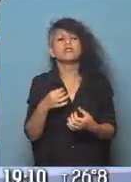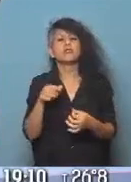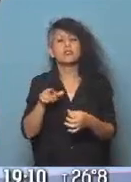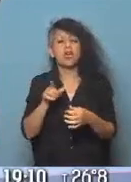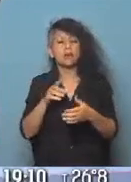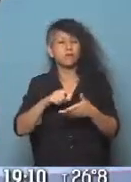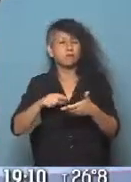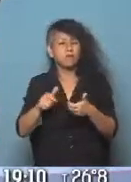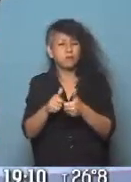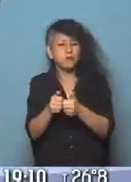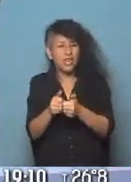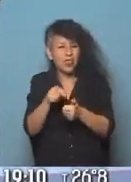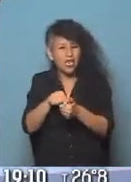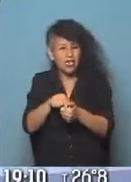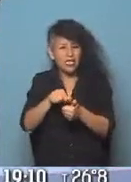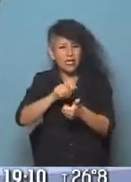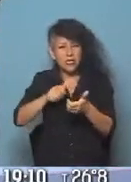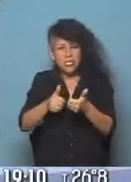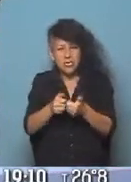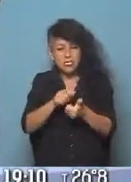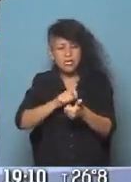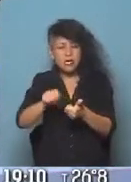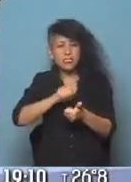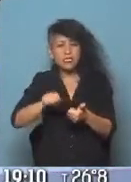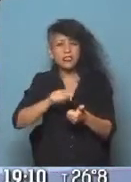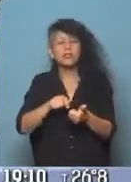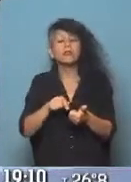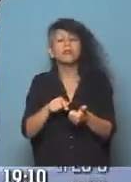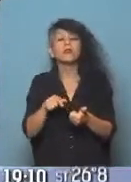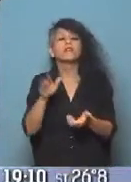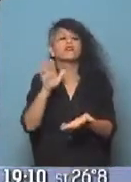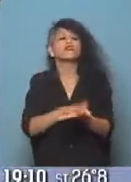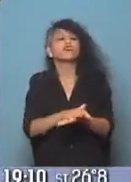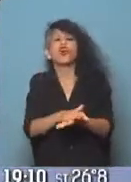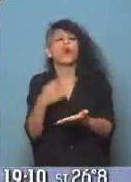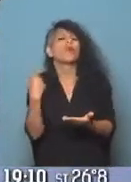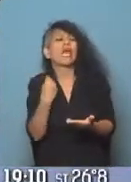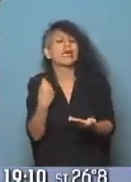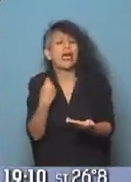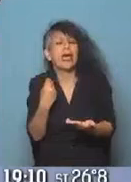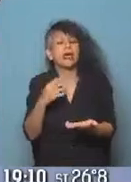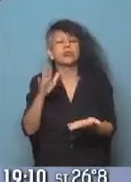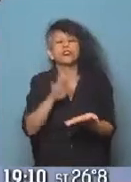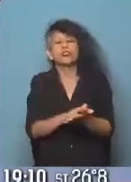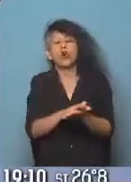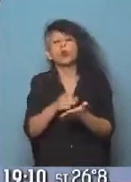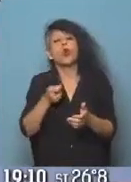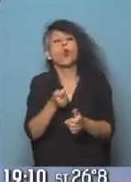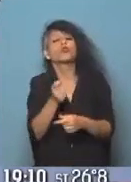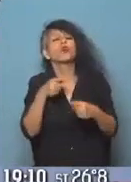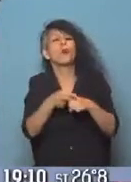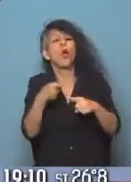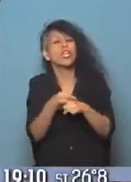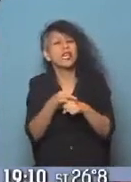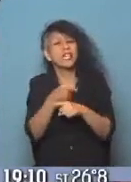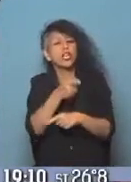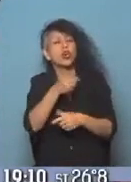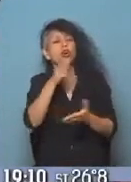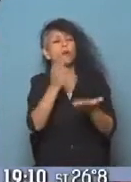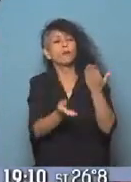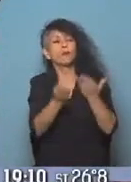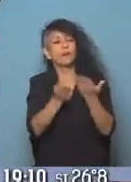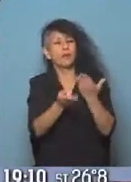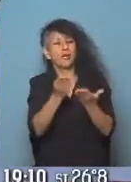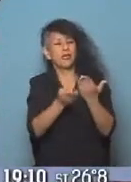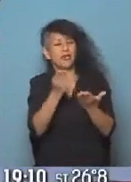diputada elisa carrió y tiene clara referencia al juicio político que le pidió al presidente mauricio macri que ha pedido públicamente que quiere que le hagan a